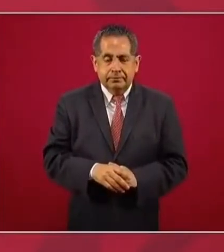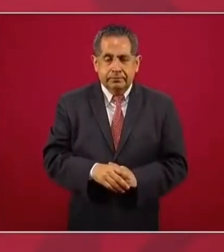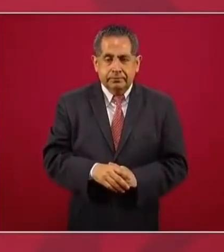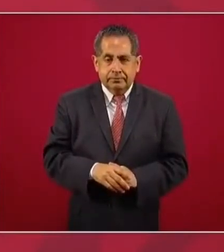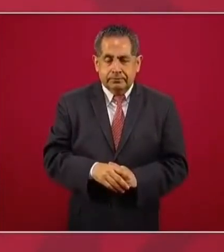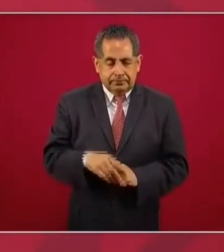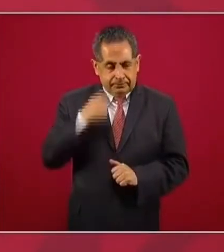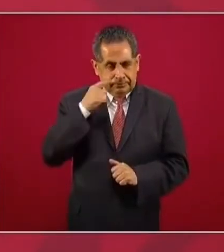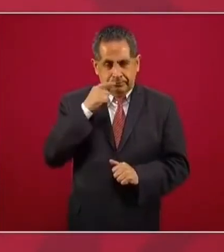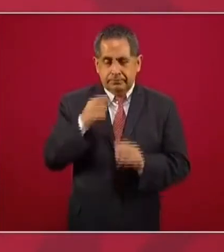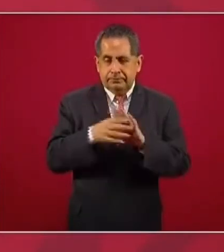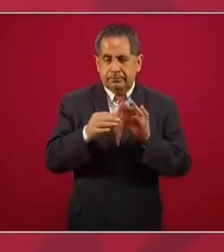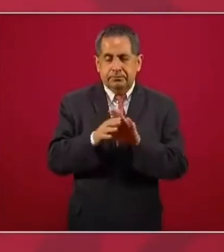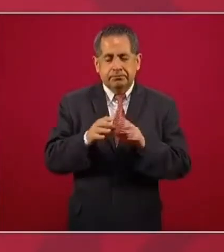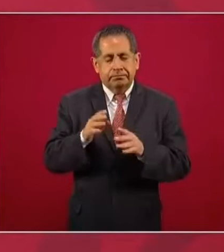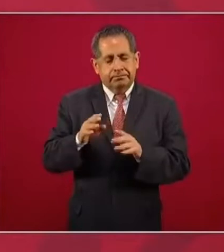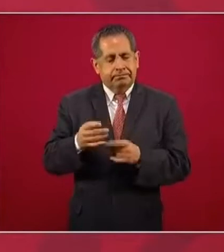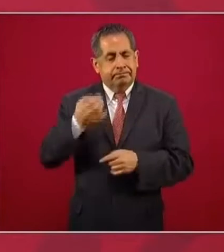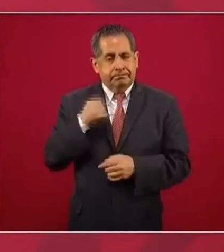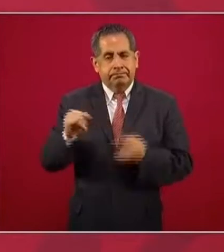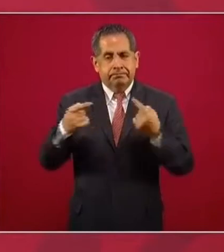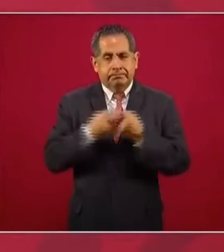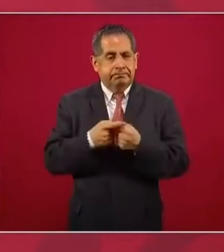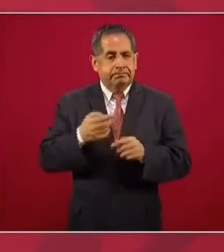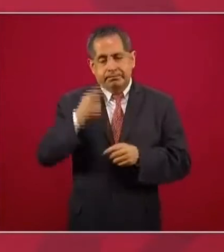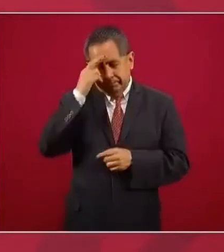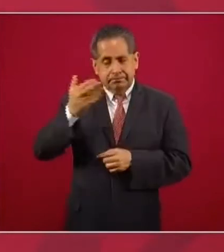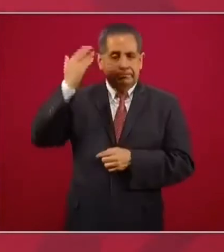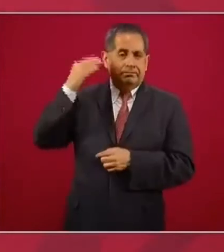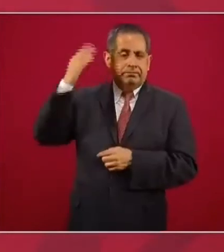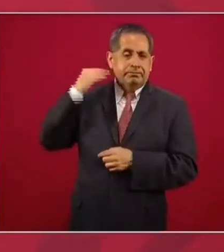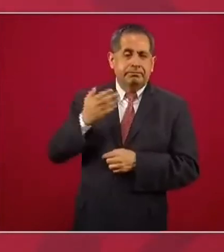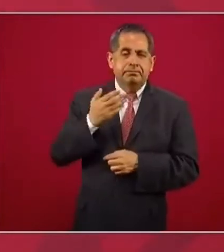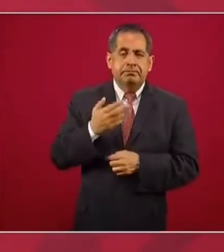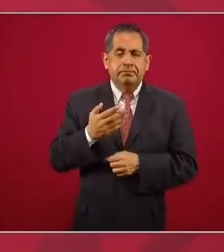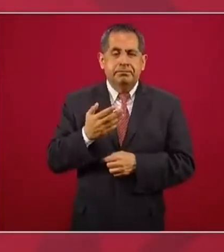lo que son las cosas, las contradicciones, el doble discurso.